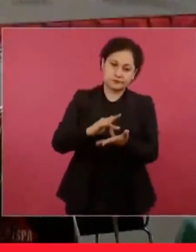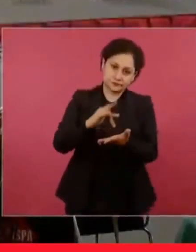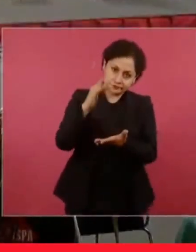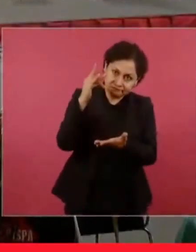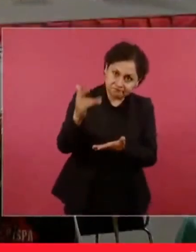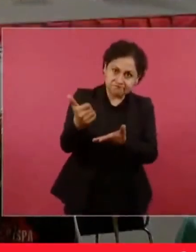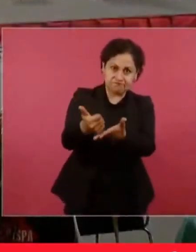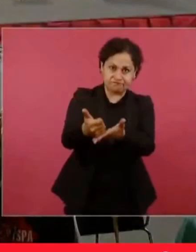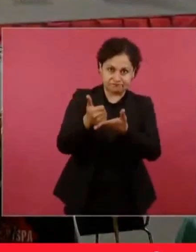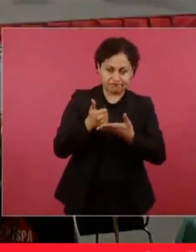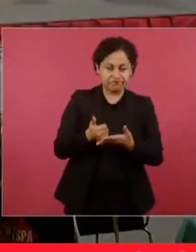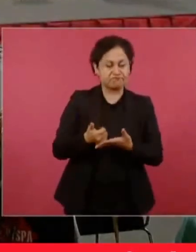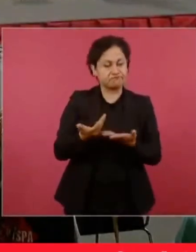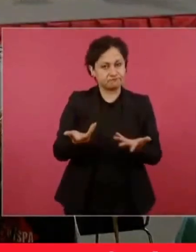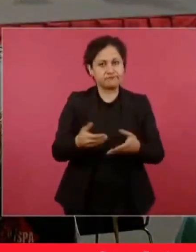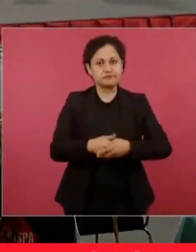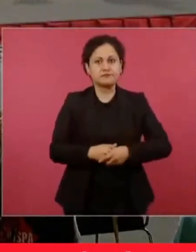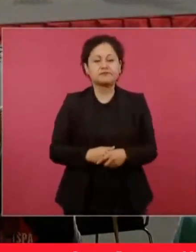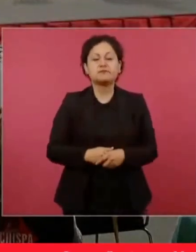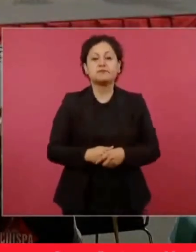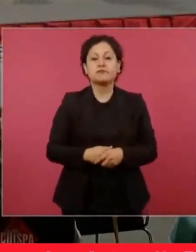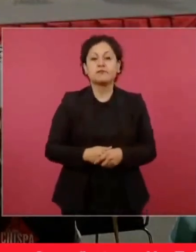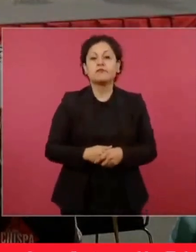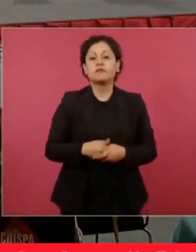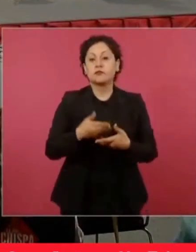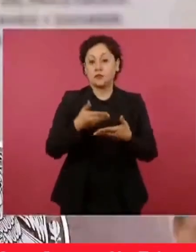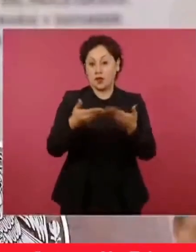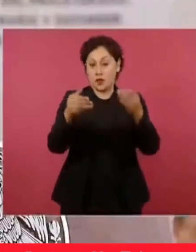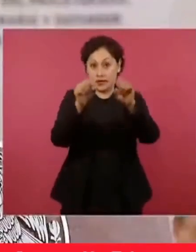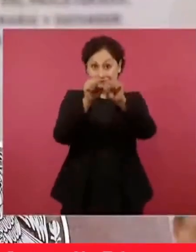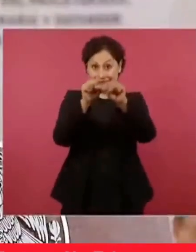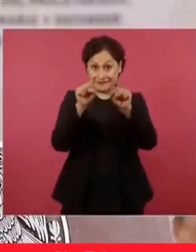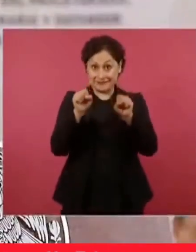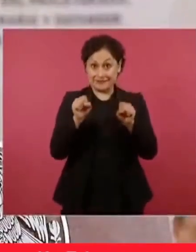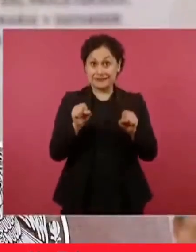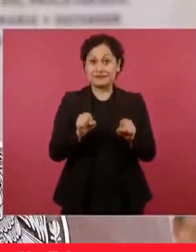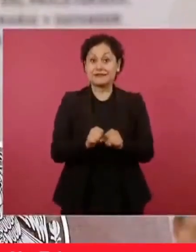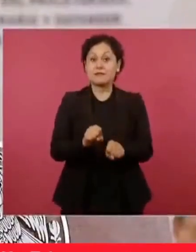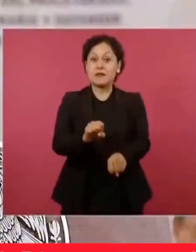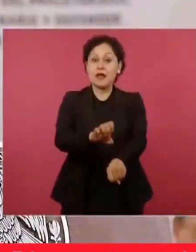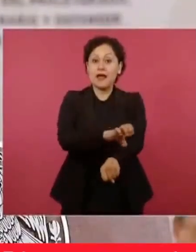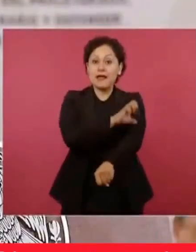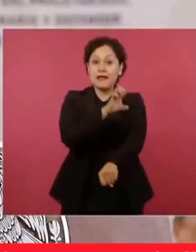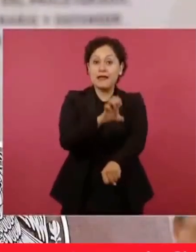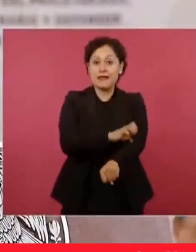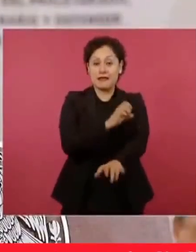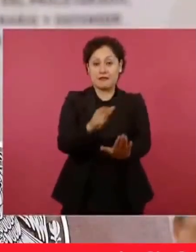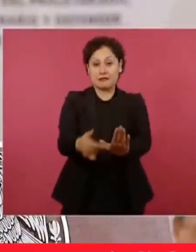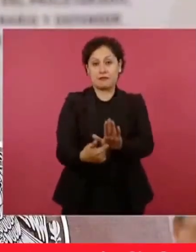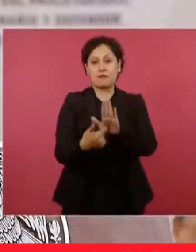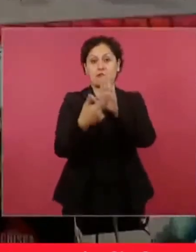De manera que vamos a presentar el sistema eléctrico, en qué momento se dio